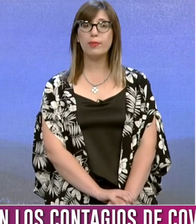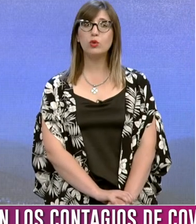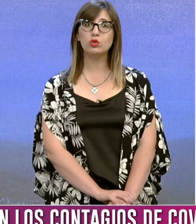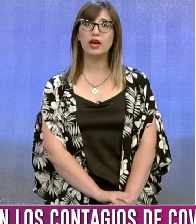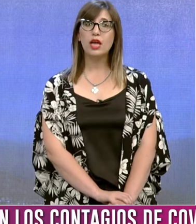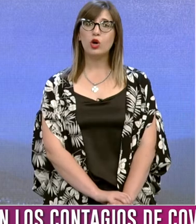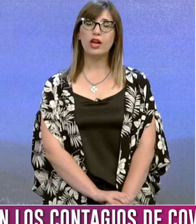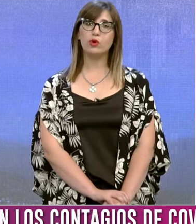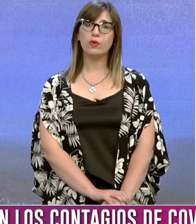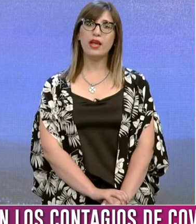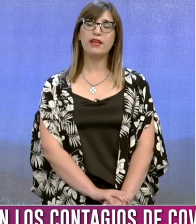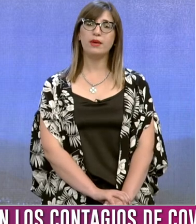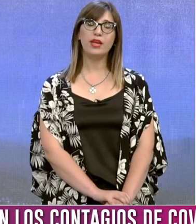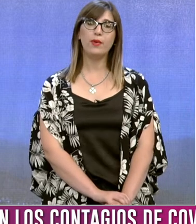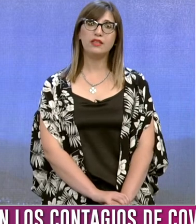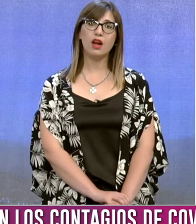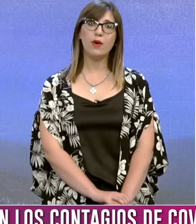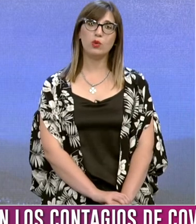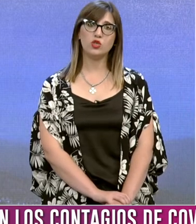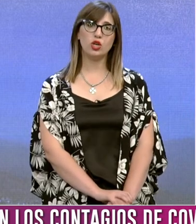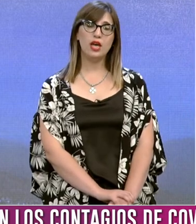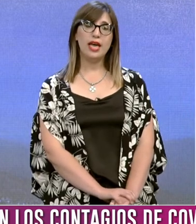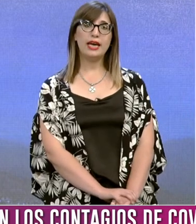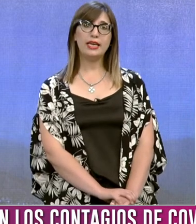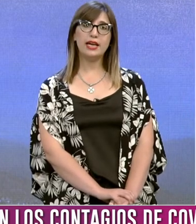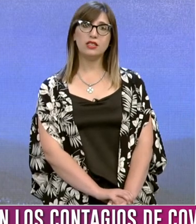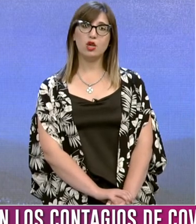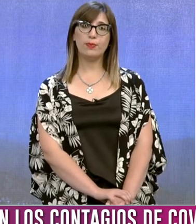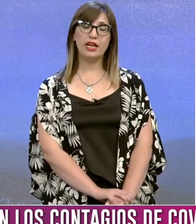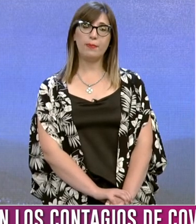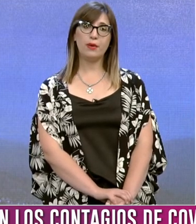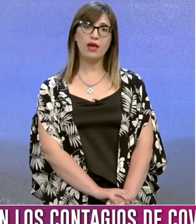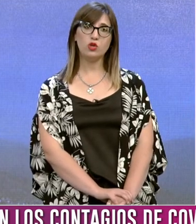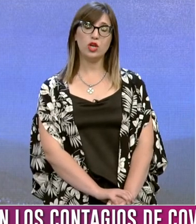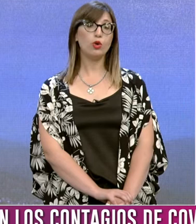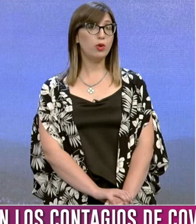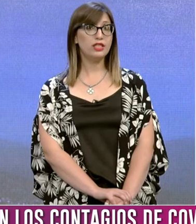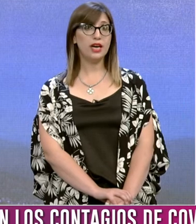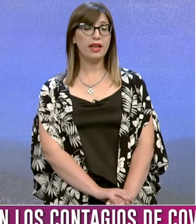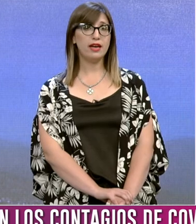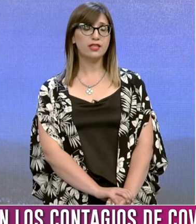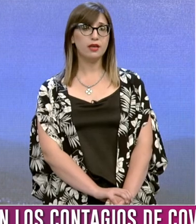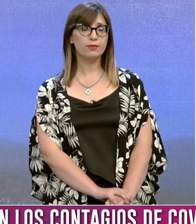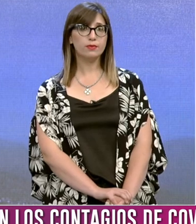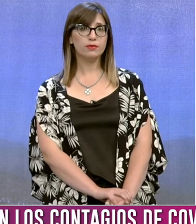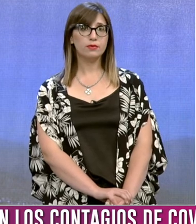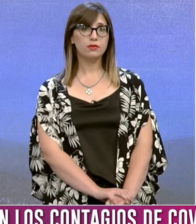una pregunta, con la posibilidad de también habilitar la vacunación en clínicas y hospitales privados. ¿Esto puede llegar a